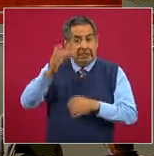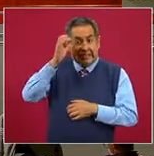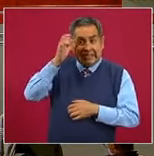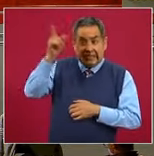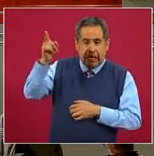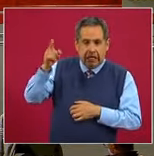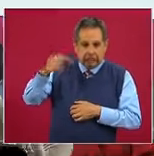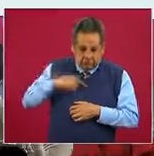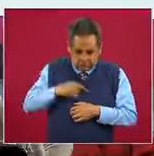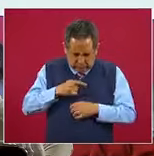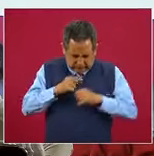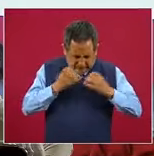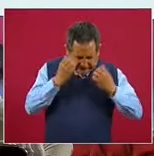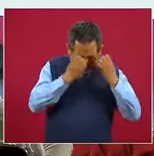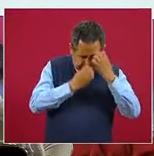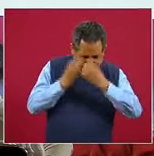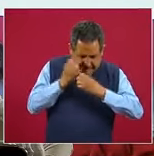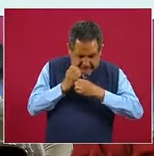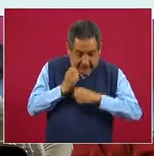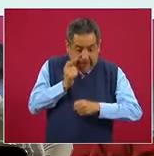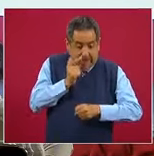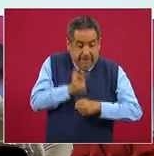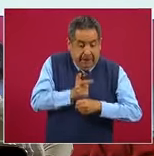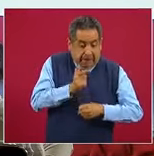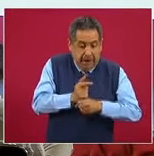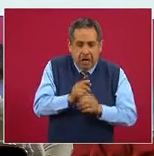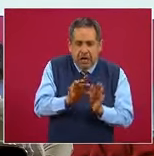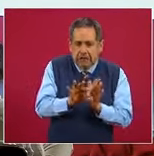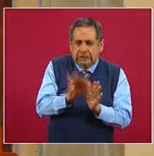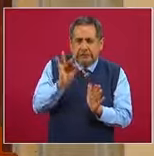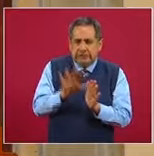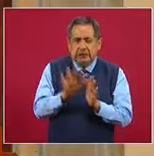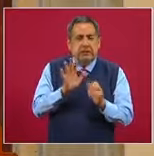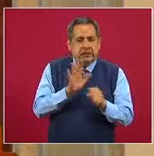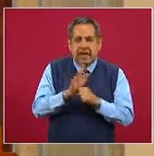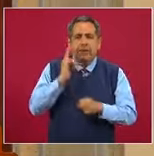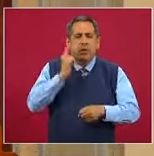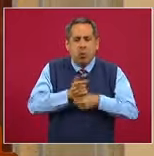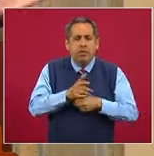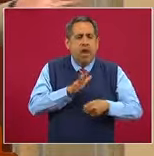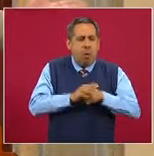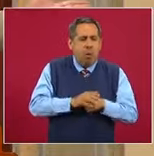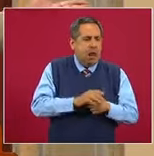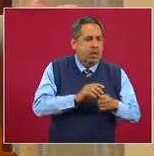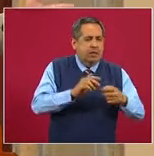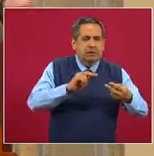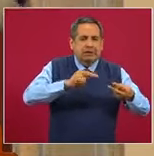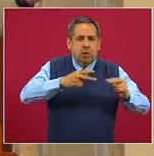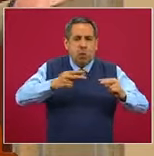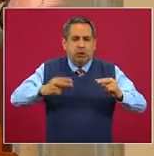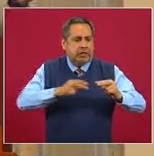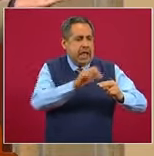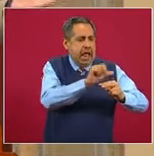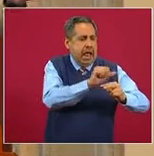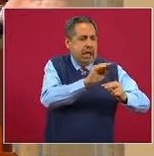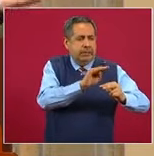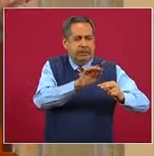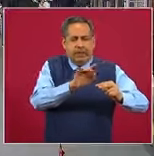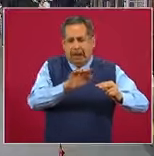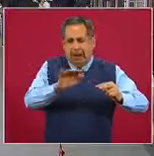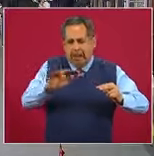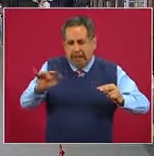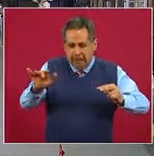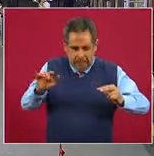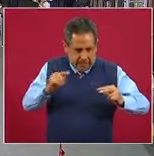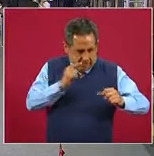de compartir esta secuencia y de inmediato la depositamos en el mismo sitio donde se depositan todas las secuencias, que es el GSAID. Desde ese entonces,